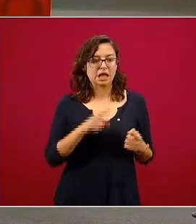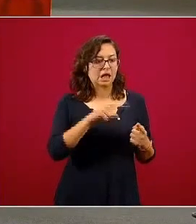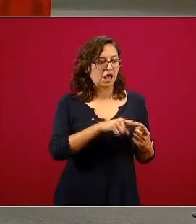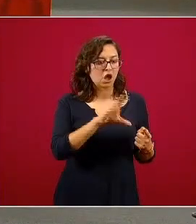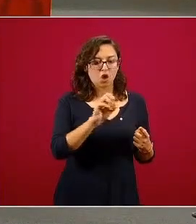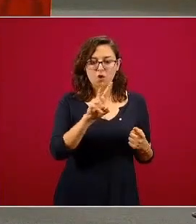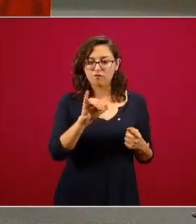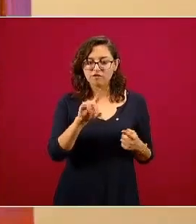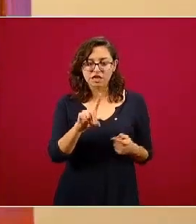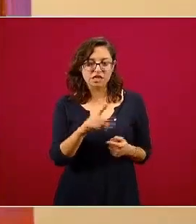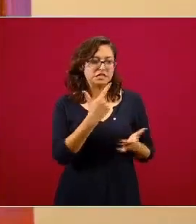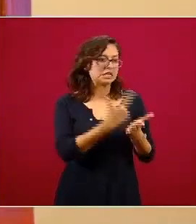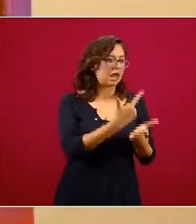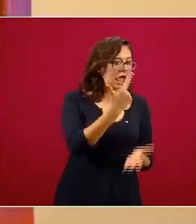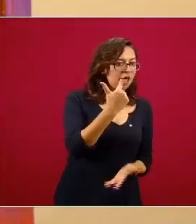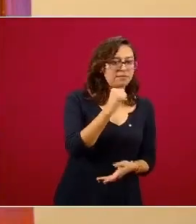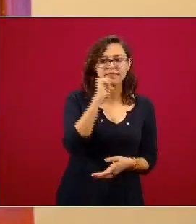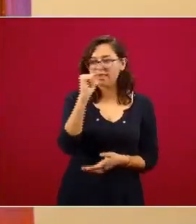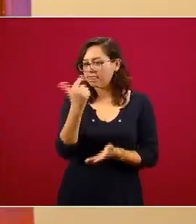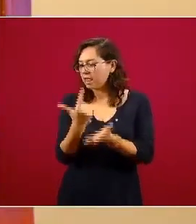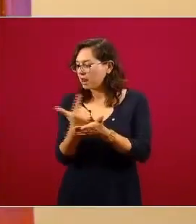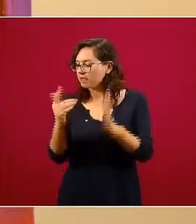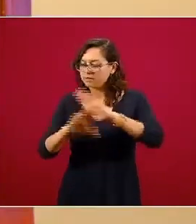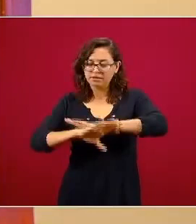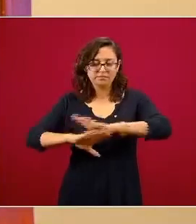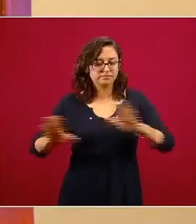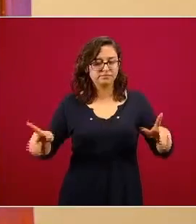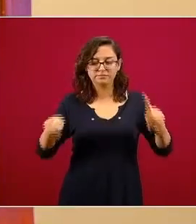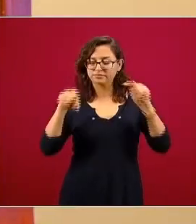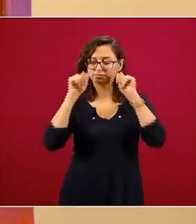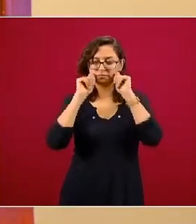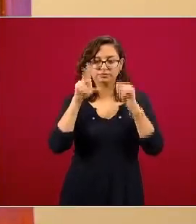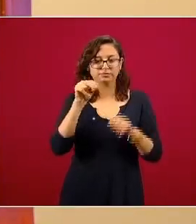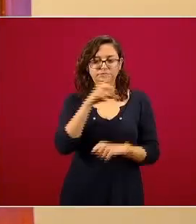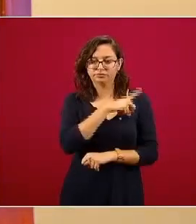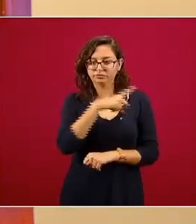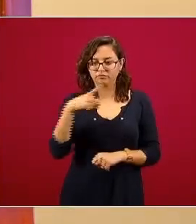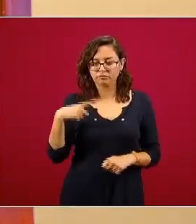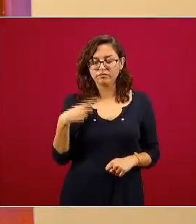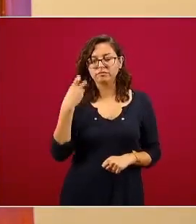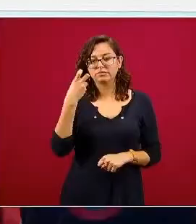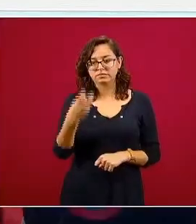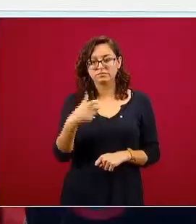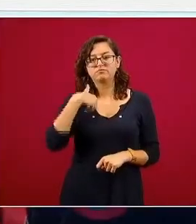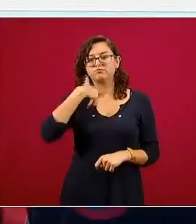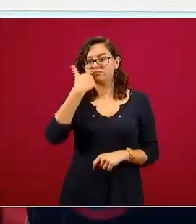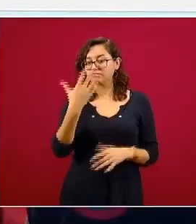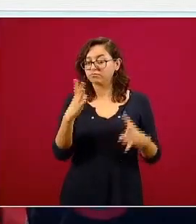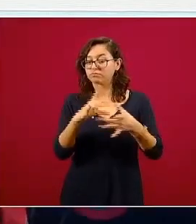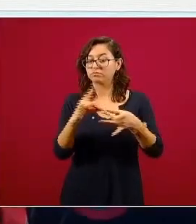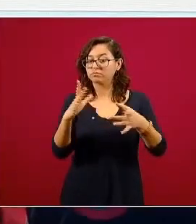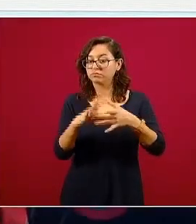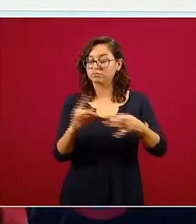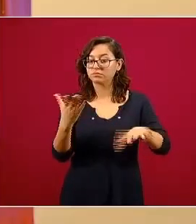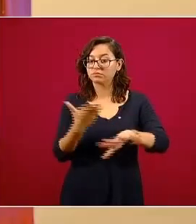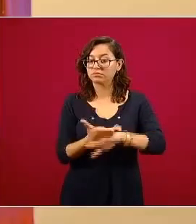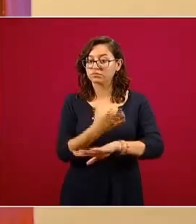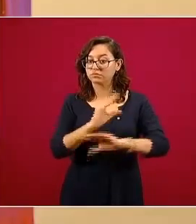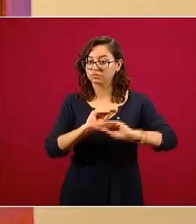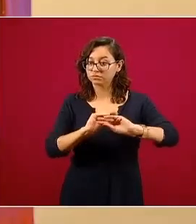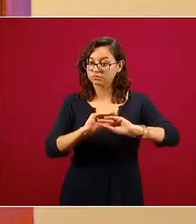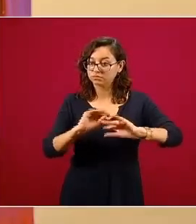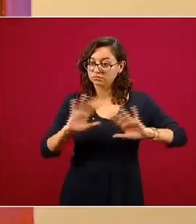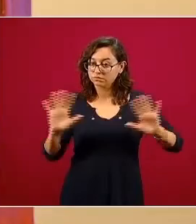en el tratamiento de COVID-19. Y en esto sí quiero ser muy, muy enfático.